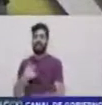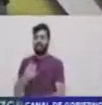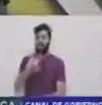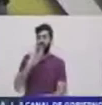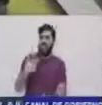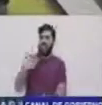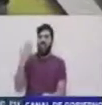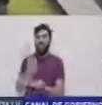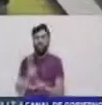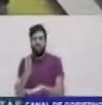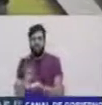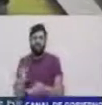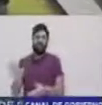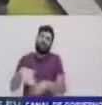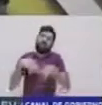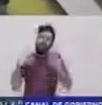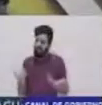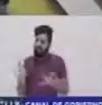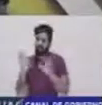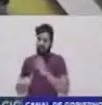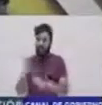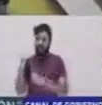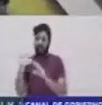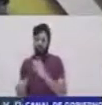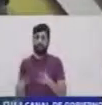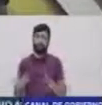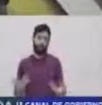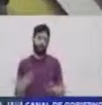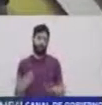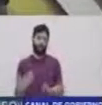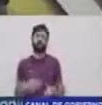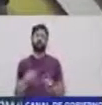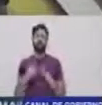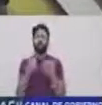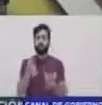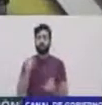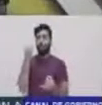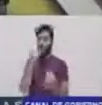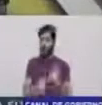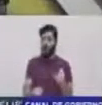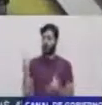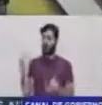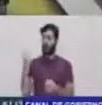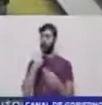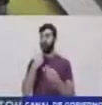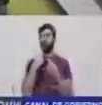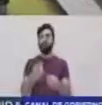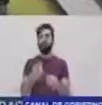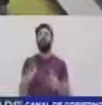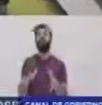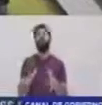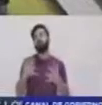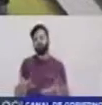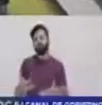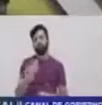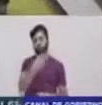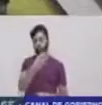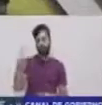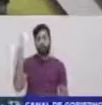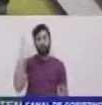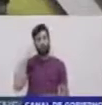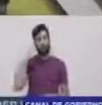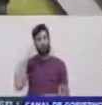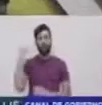sea transparente, ¿verdad? Es correcto. Muchísimas gracias por su tiempo. ¿Alguna última recomendación que usted le quiera dar a los jóvenes que nos ven en